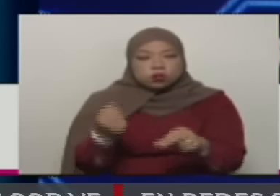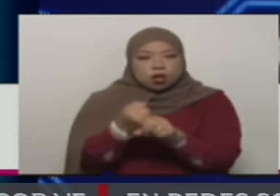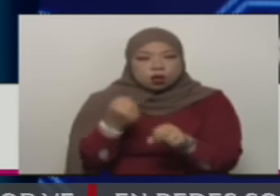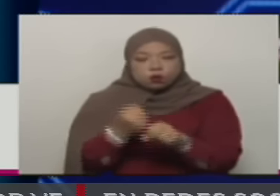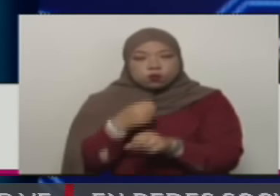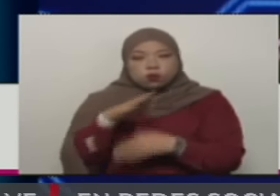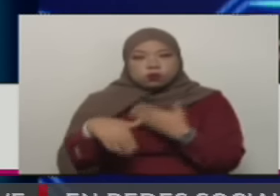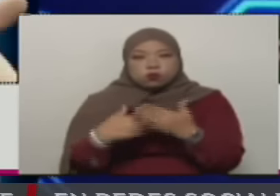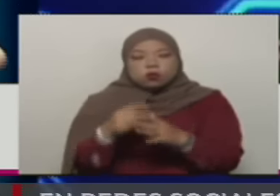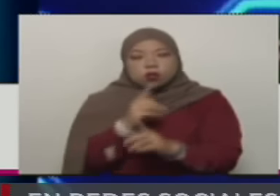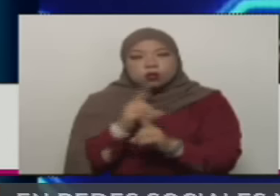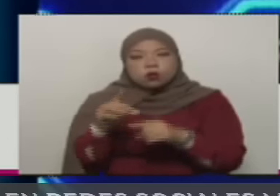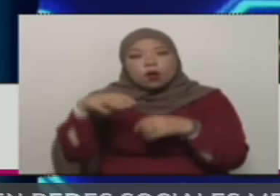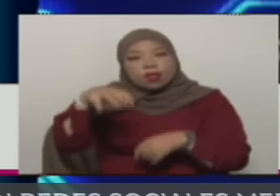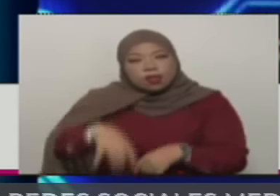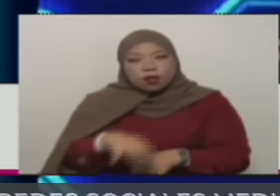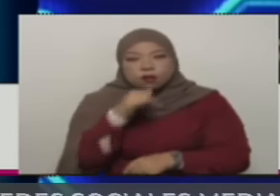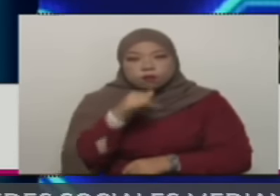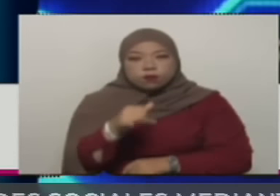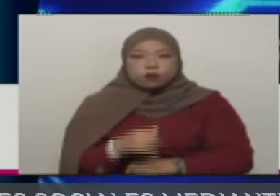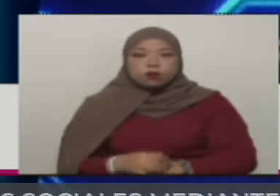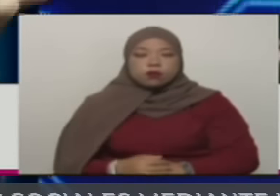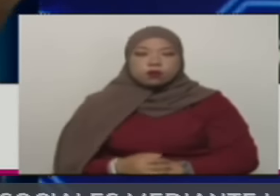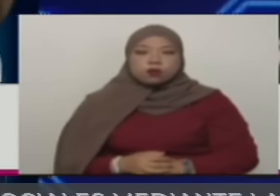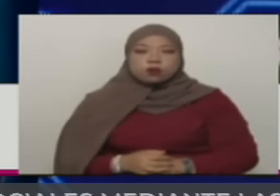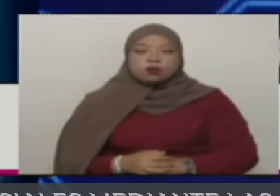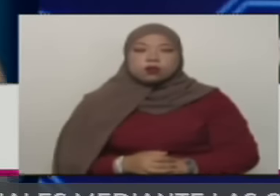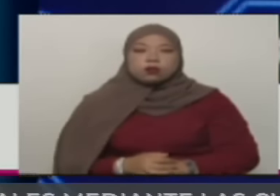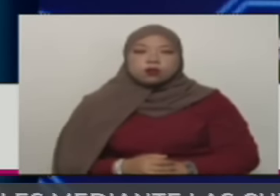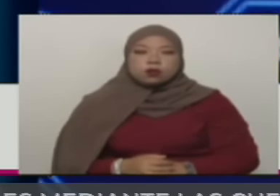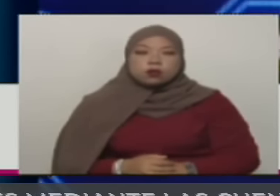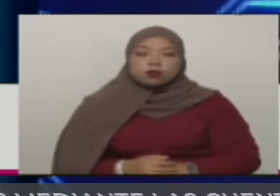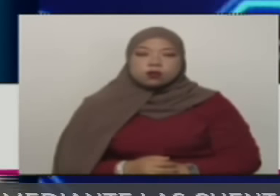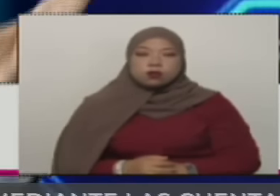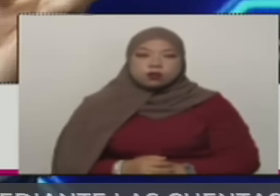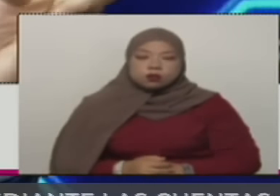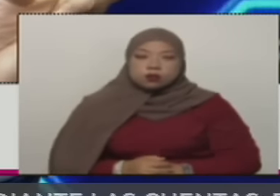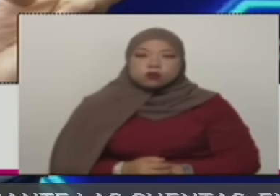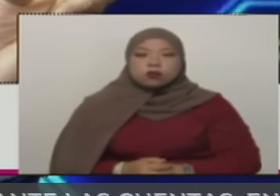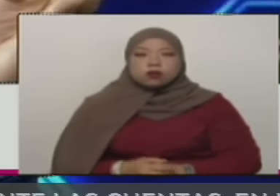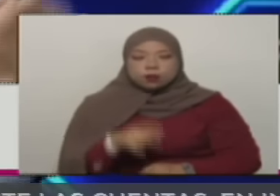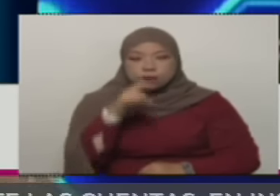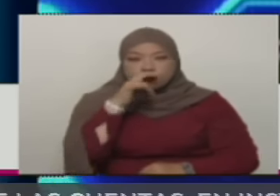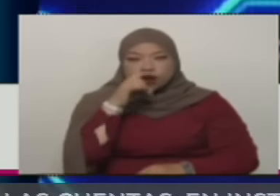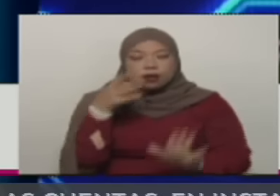del Departamento de Estado. Porque al final, María Antonieta,